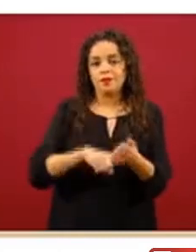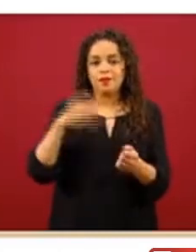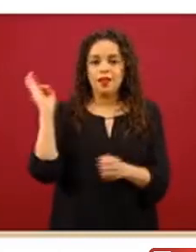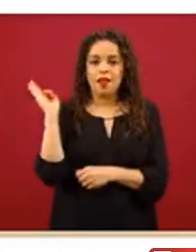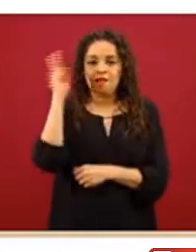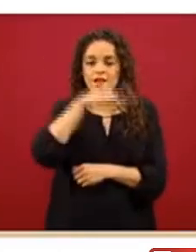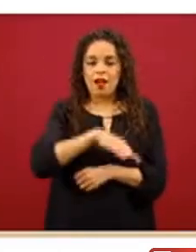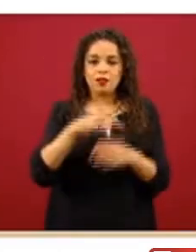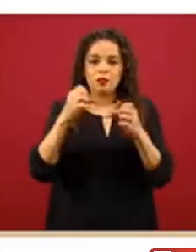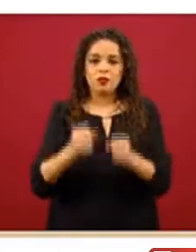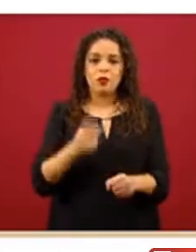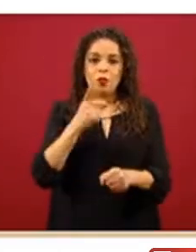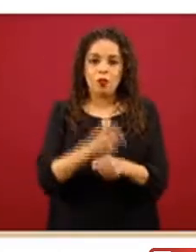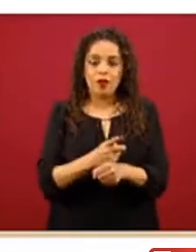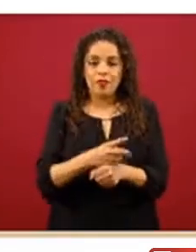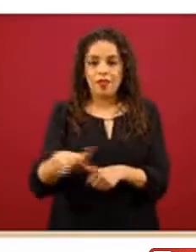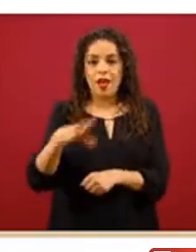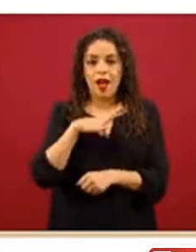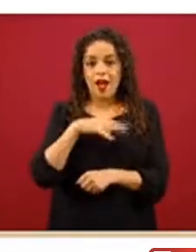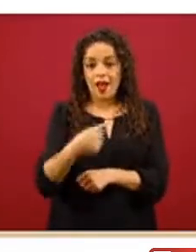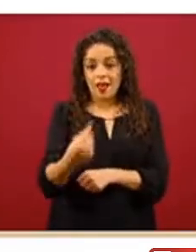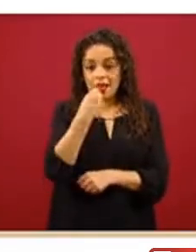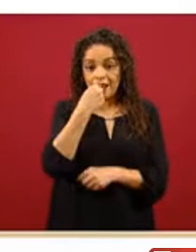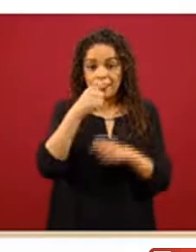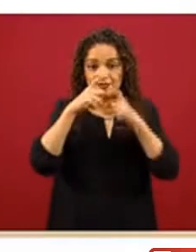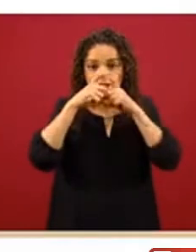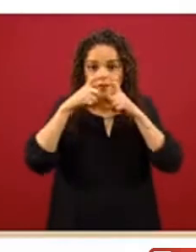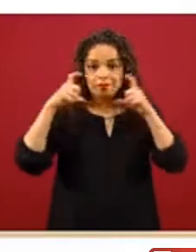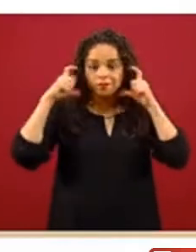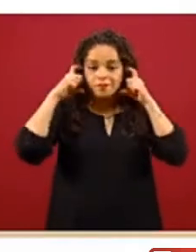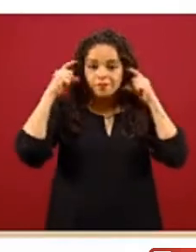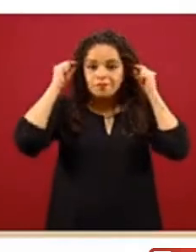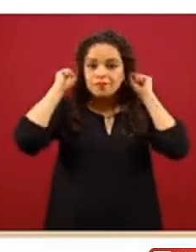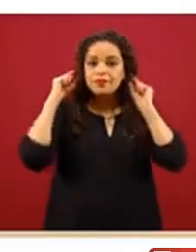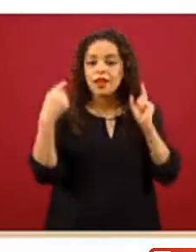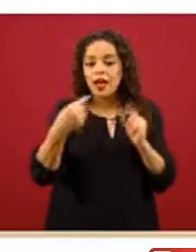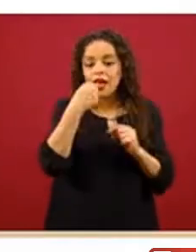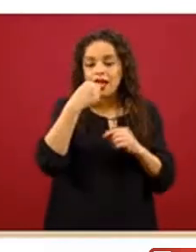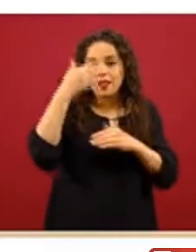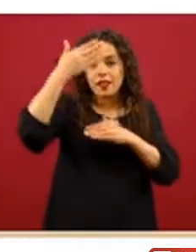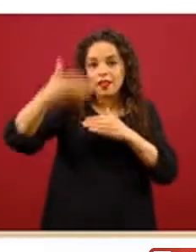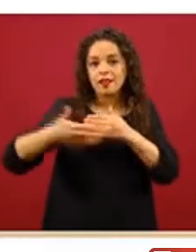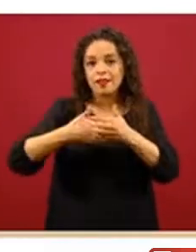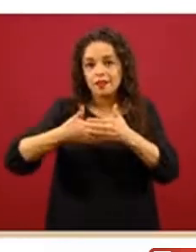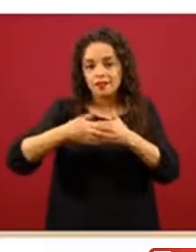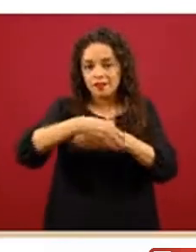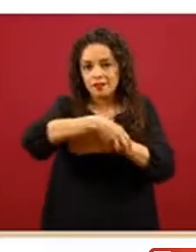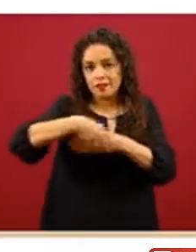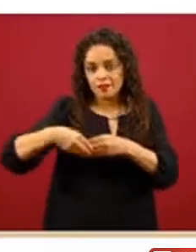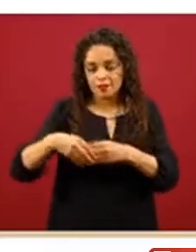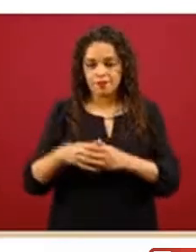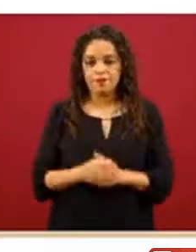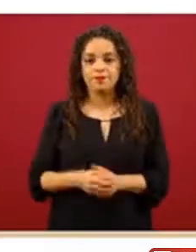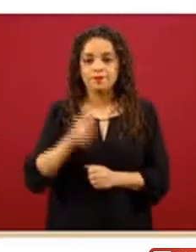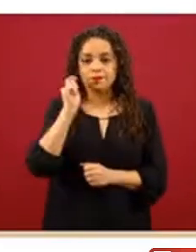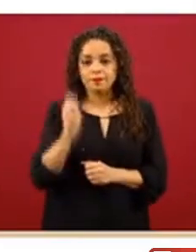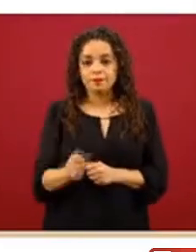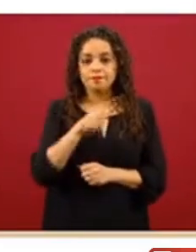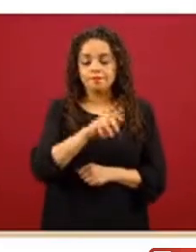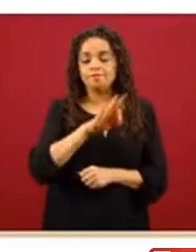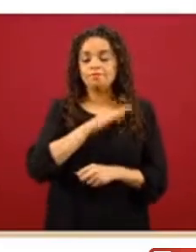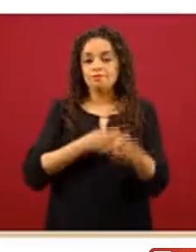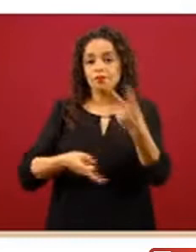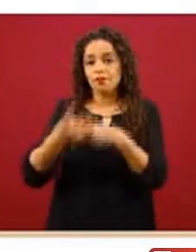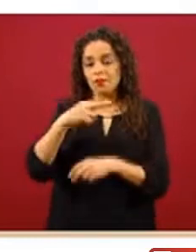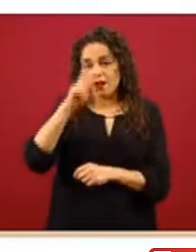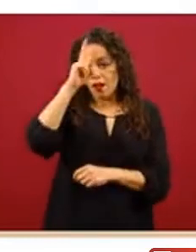cubrebocas en la parte externa. Las lesiones en la piel, la dermatitis, el incremento en el acné, que también es